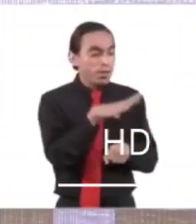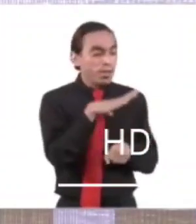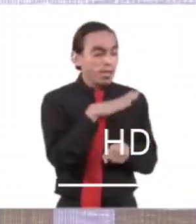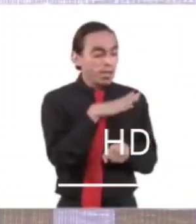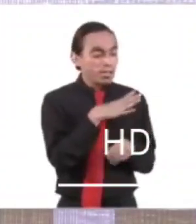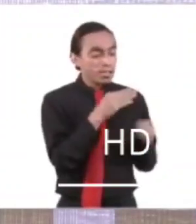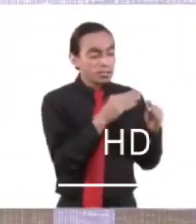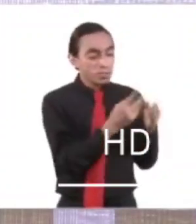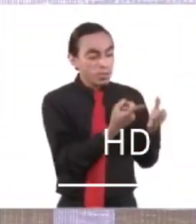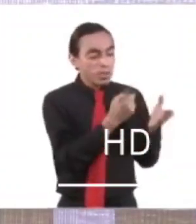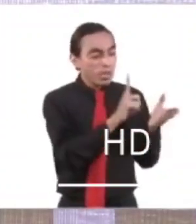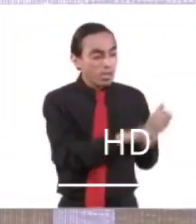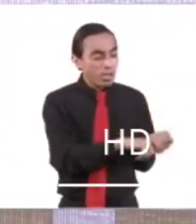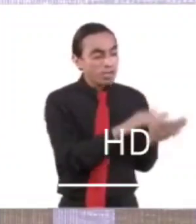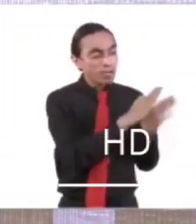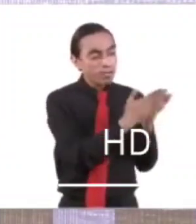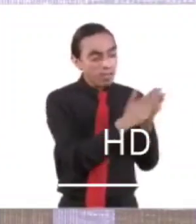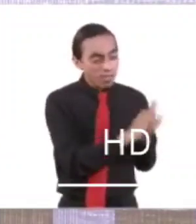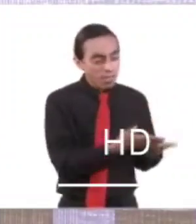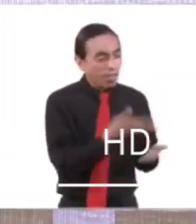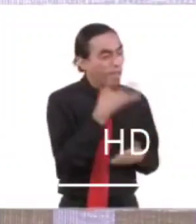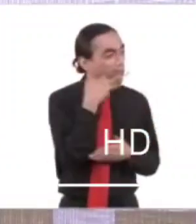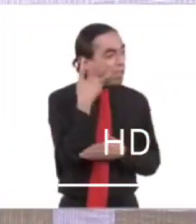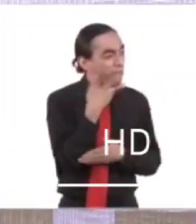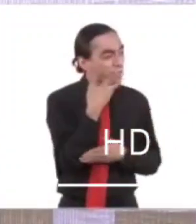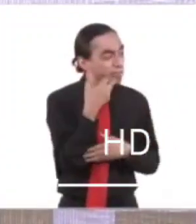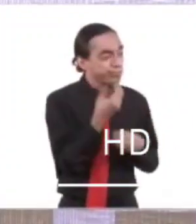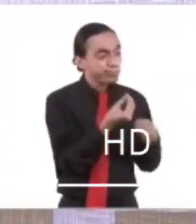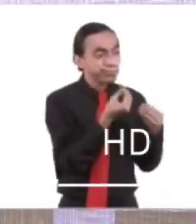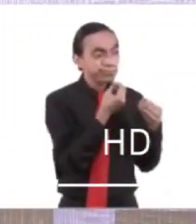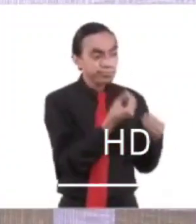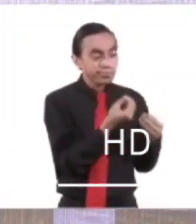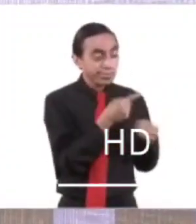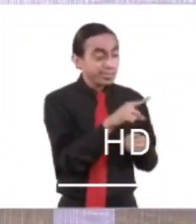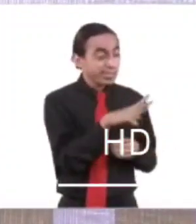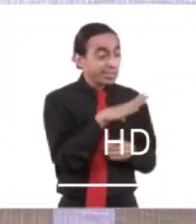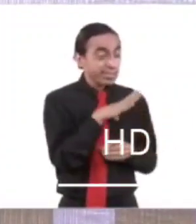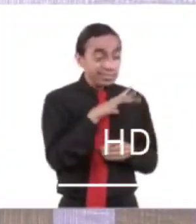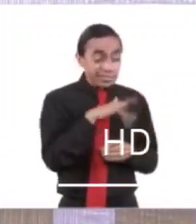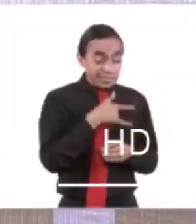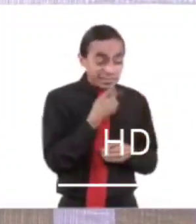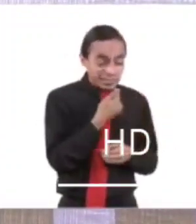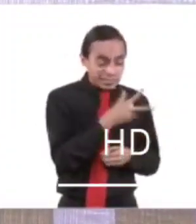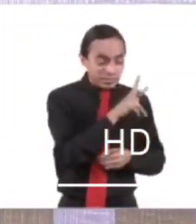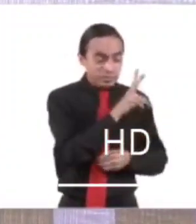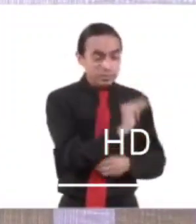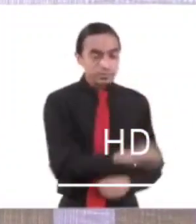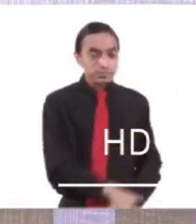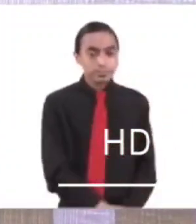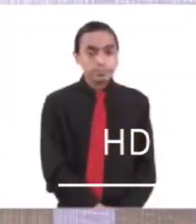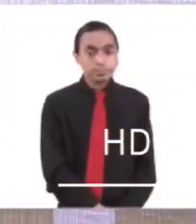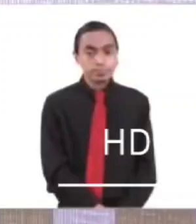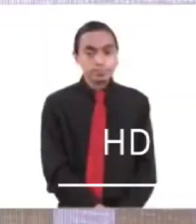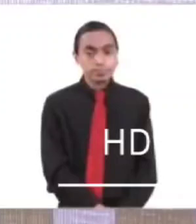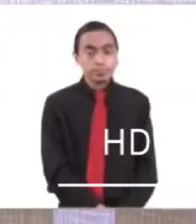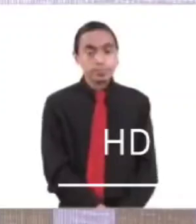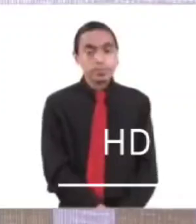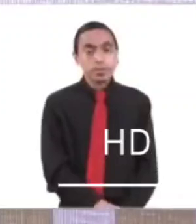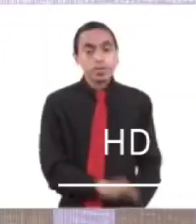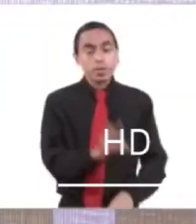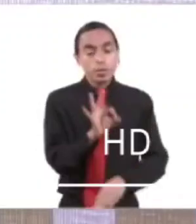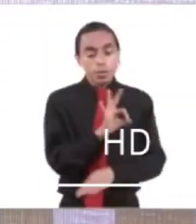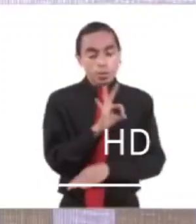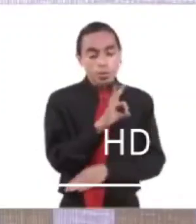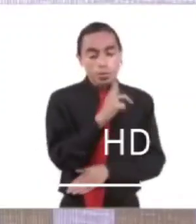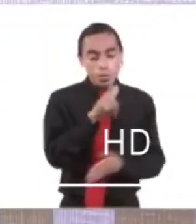libros, de gatos que no le permitían estar bien. Y al buscar un lugar